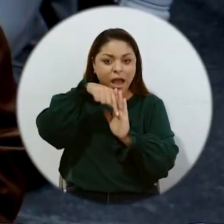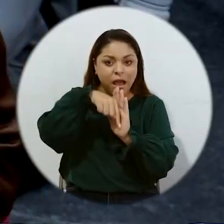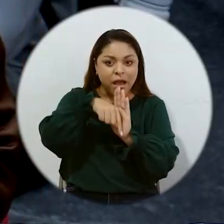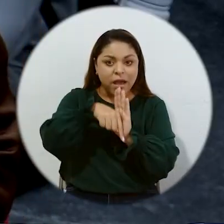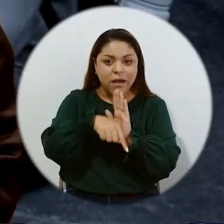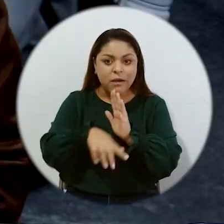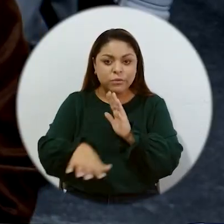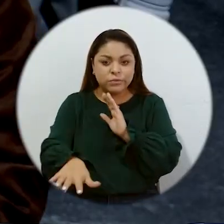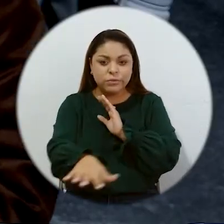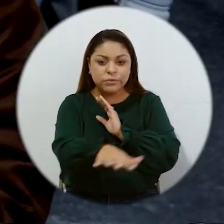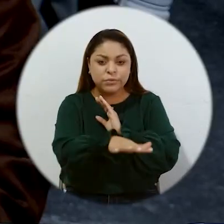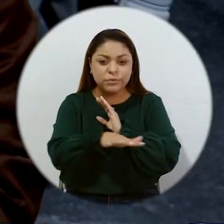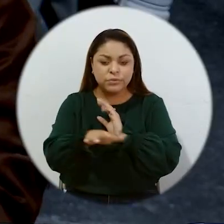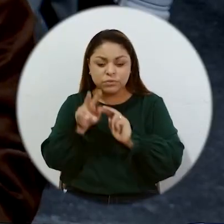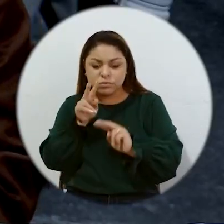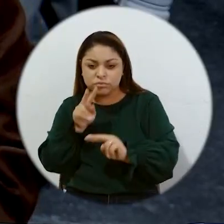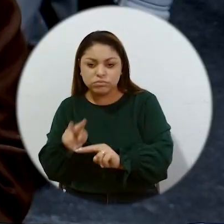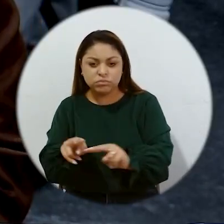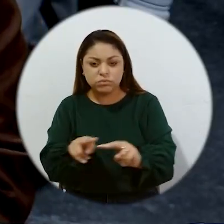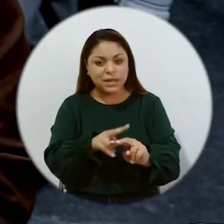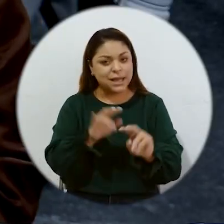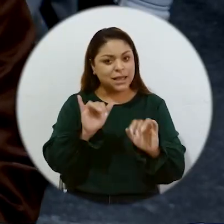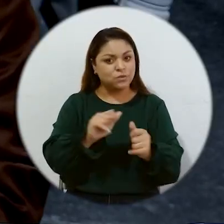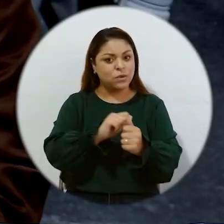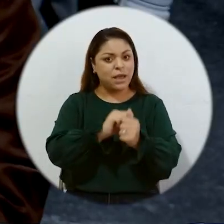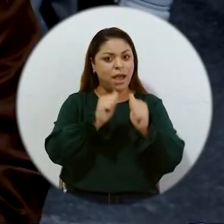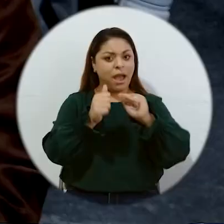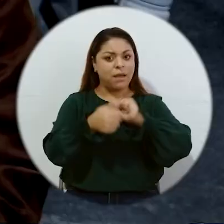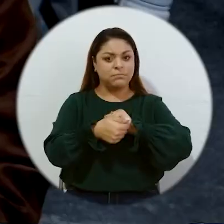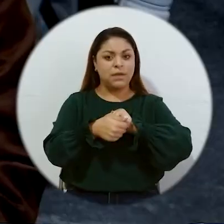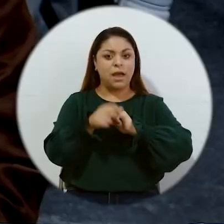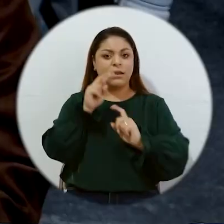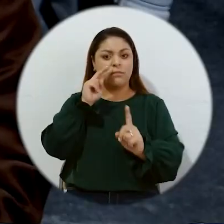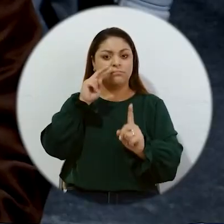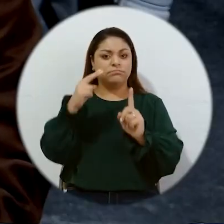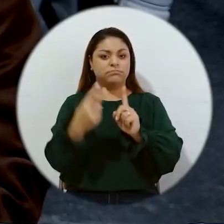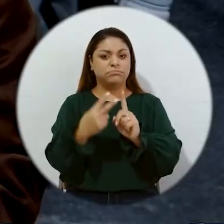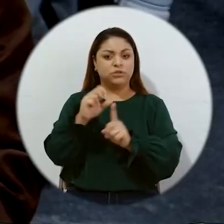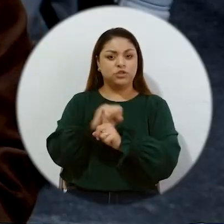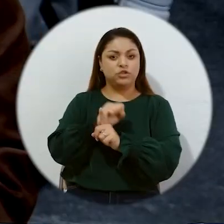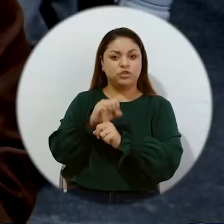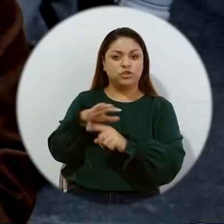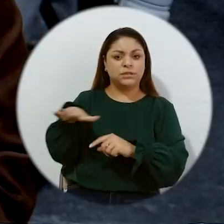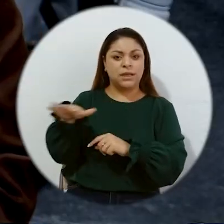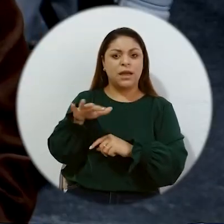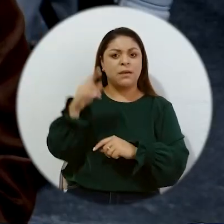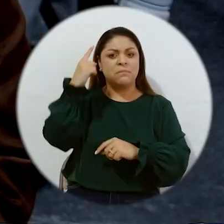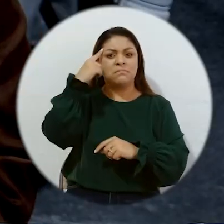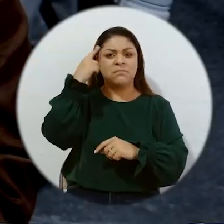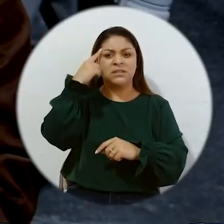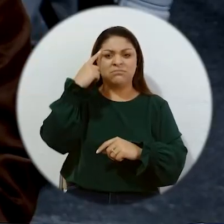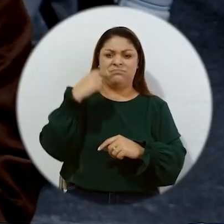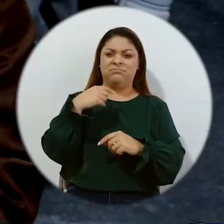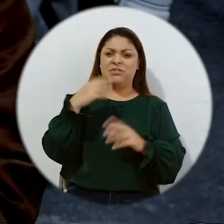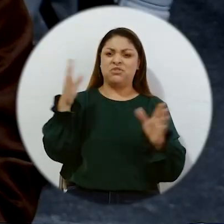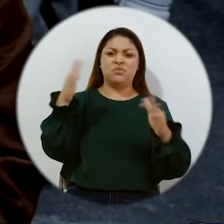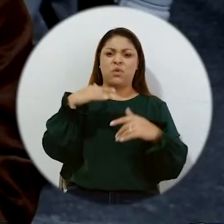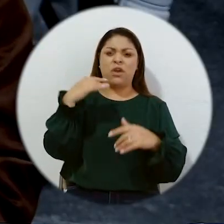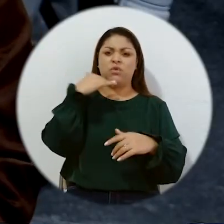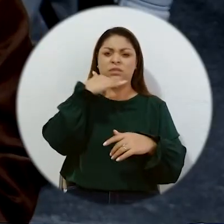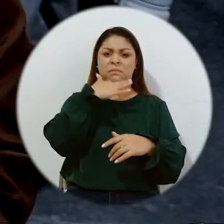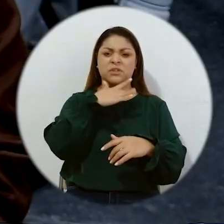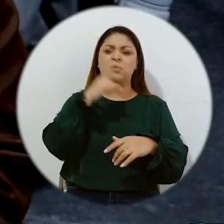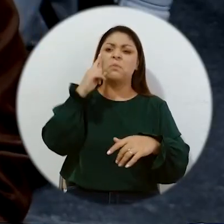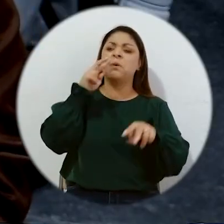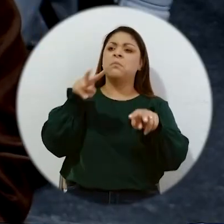Eso cambia la percepción de la sociedad. Creemos que no hay contaminación en el mar porque